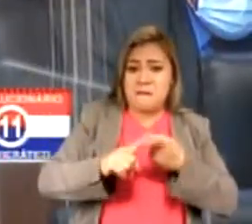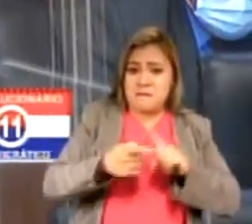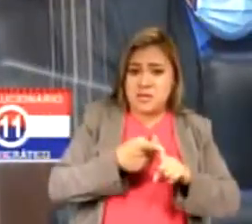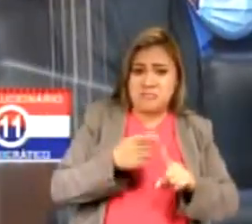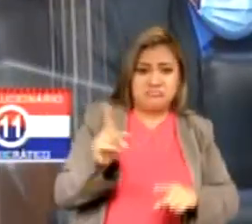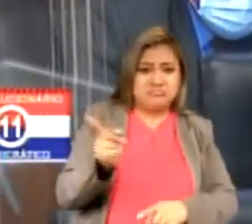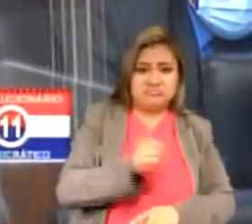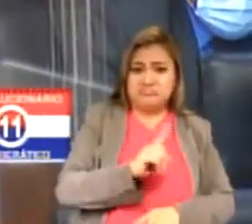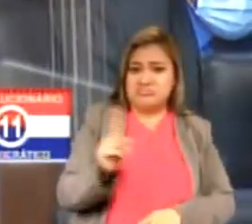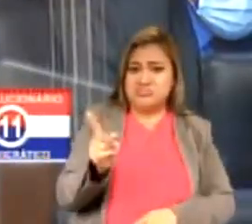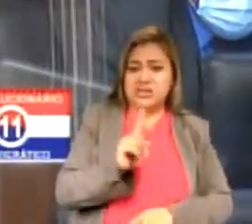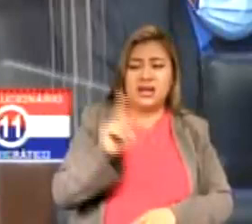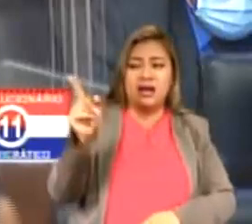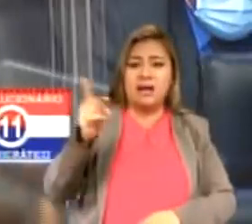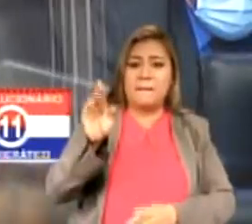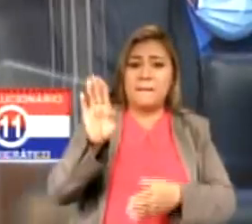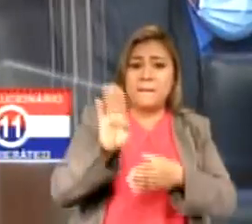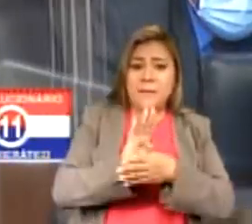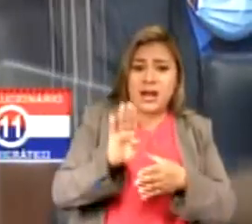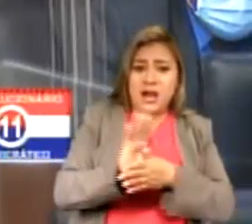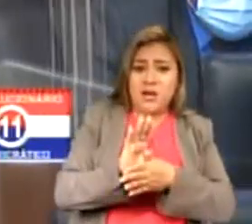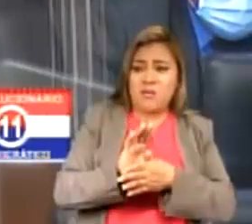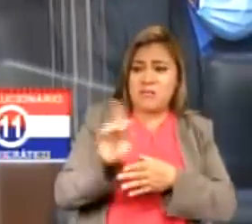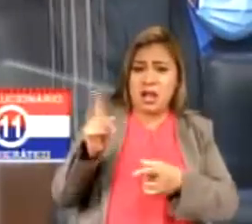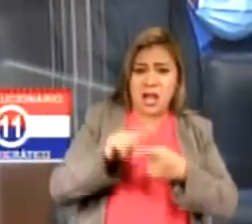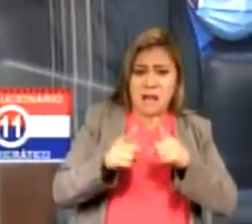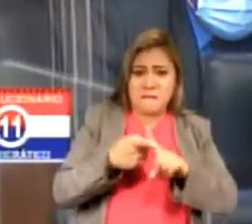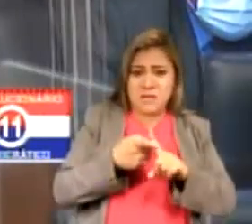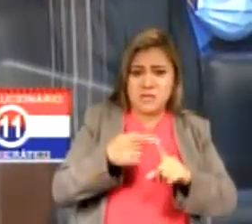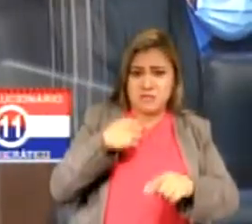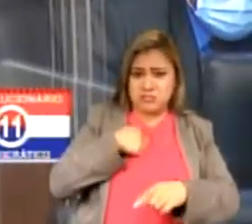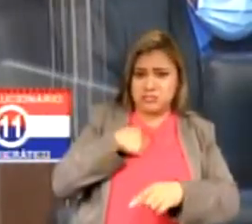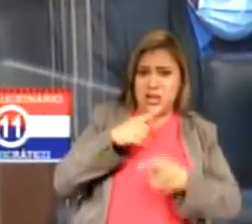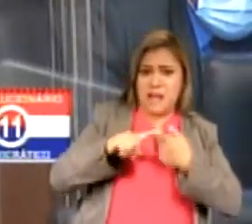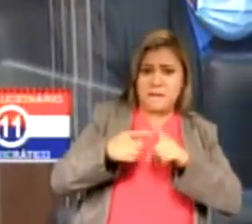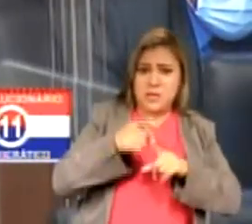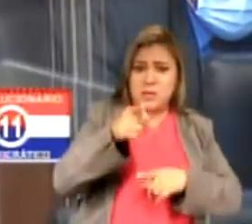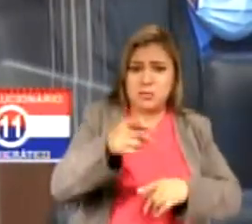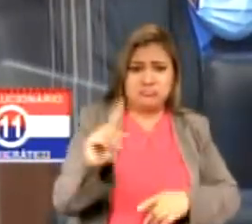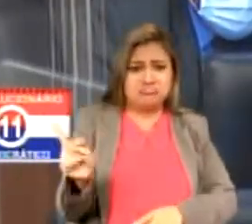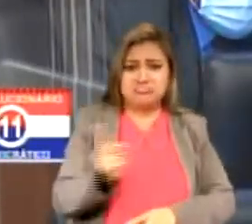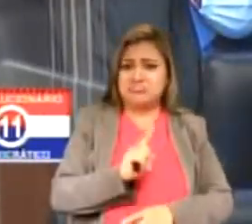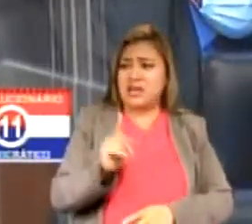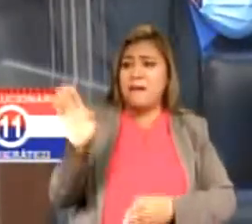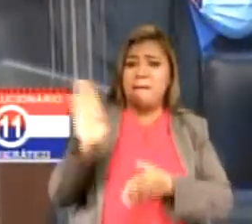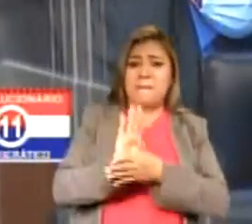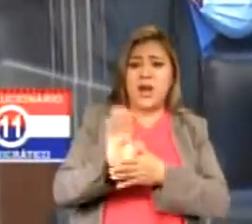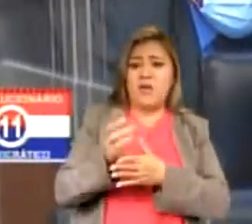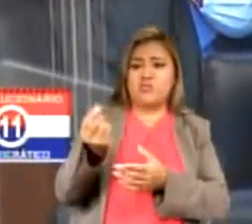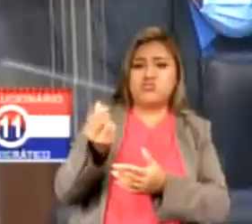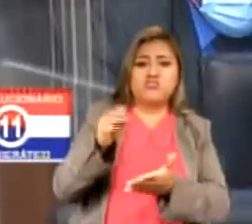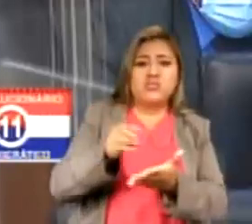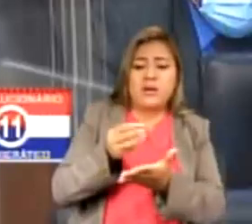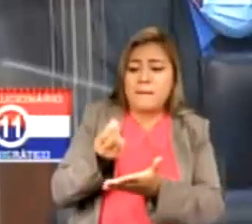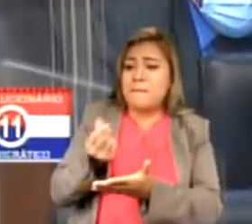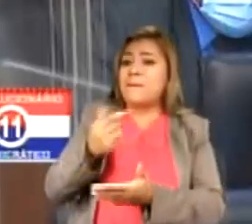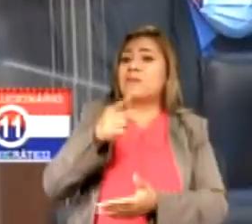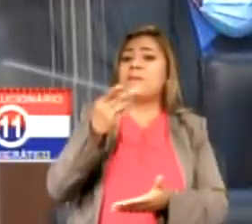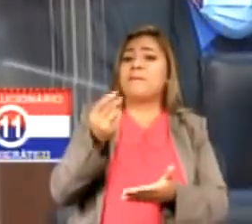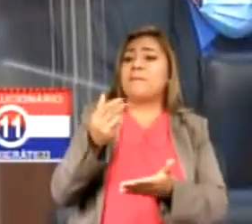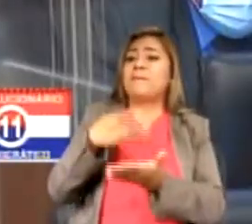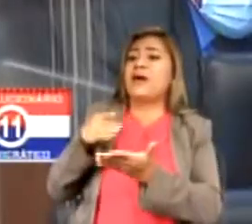regalaron $2,000 millones. Y tuvieron ganancias, según el señor Roberto Brenes, por más de